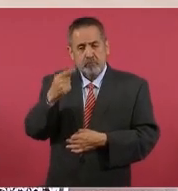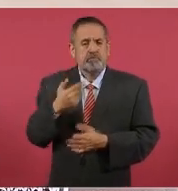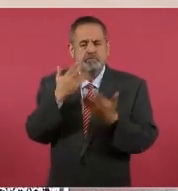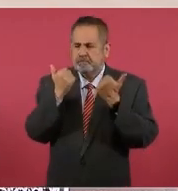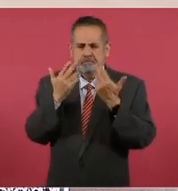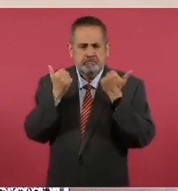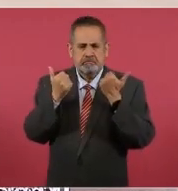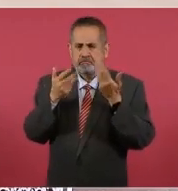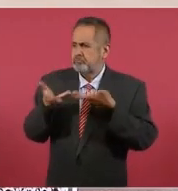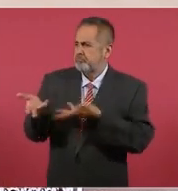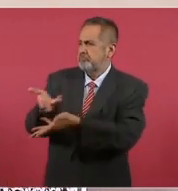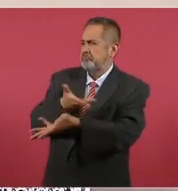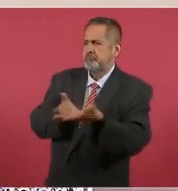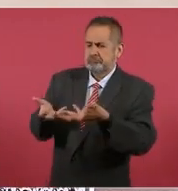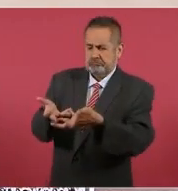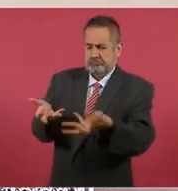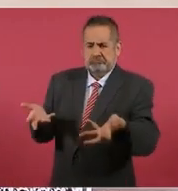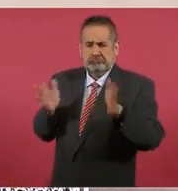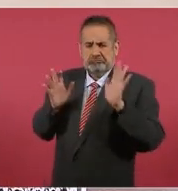Entonces,